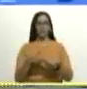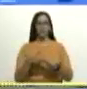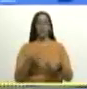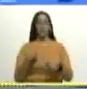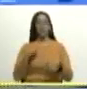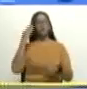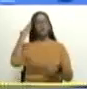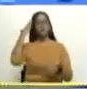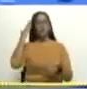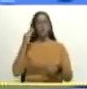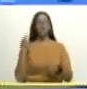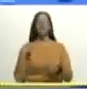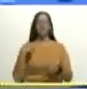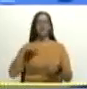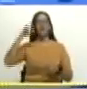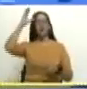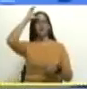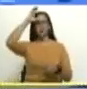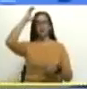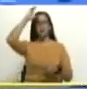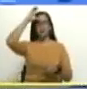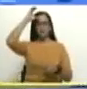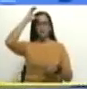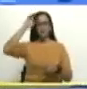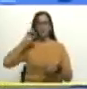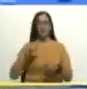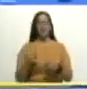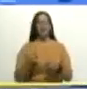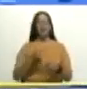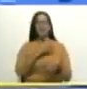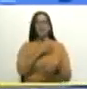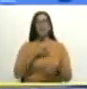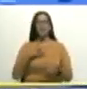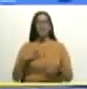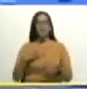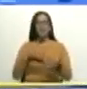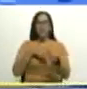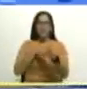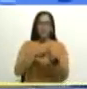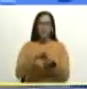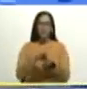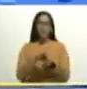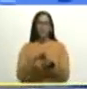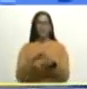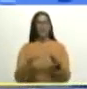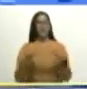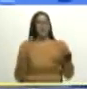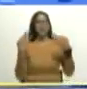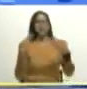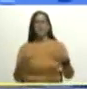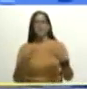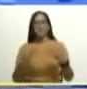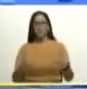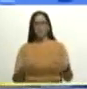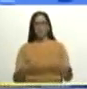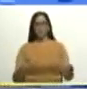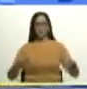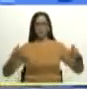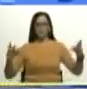Yo sé, tengo conciencia, que hemos querido avanzar en la simplificación